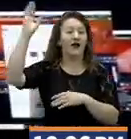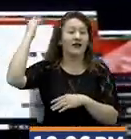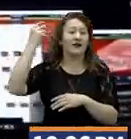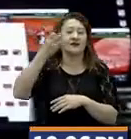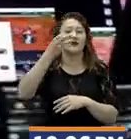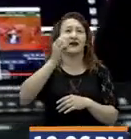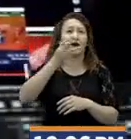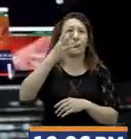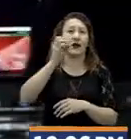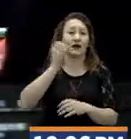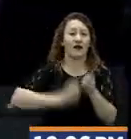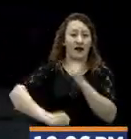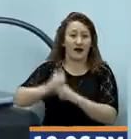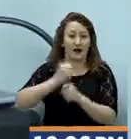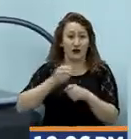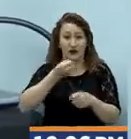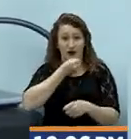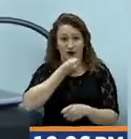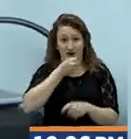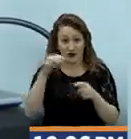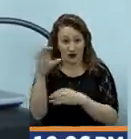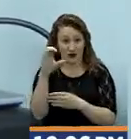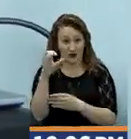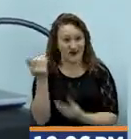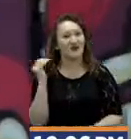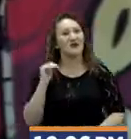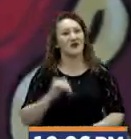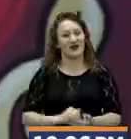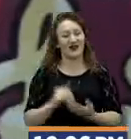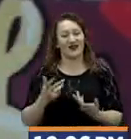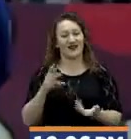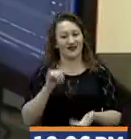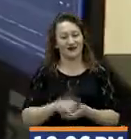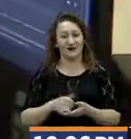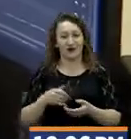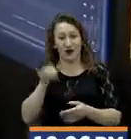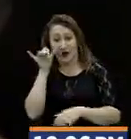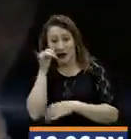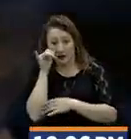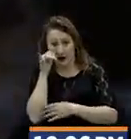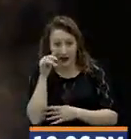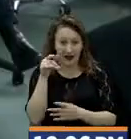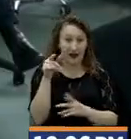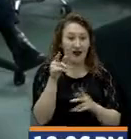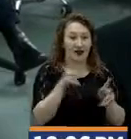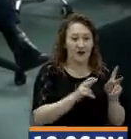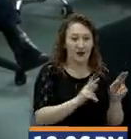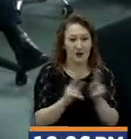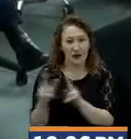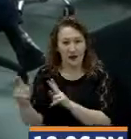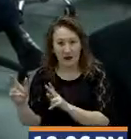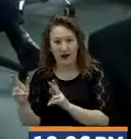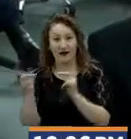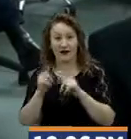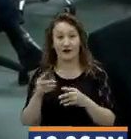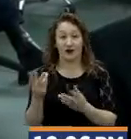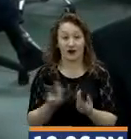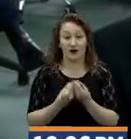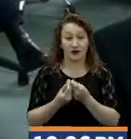30 o 40 años. Y otra vez, por aquí se oye aquello de pedir cámara, editar la nota y el consejo de